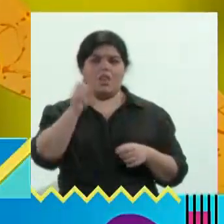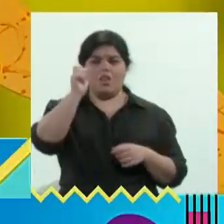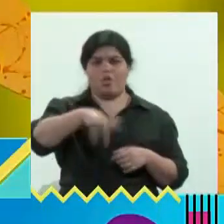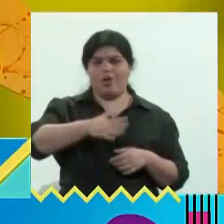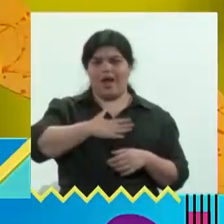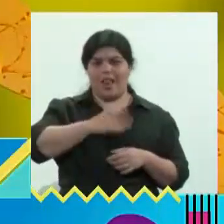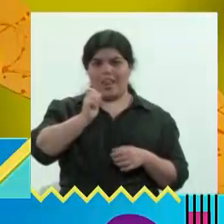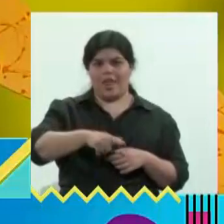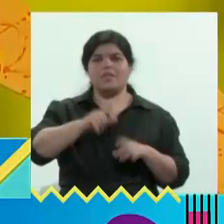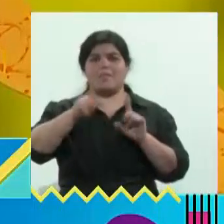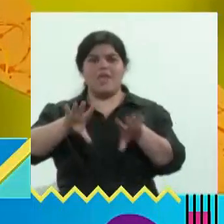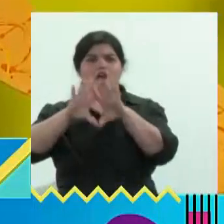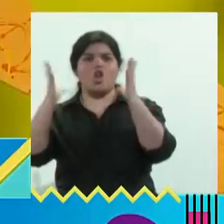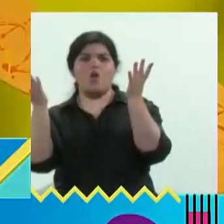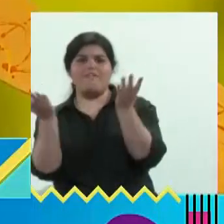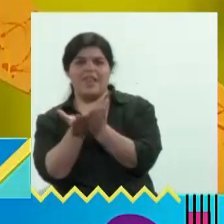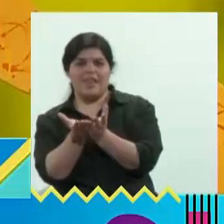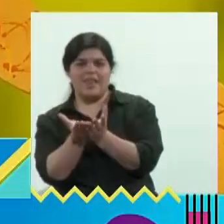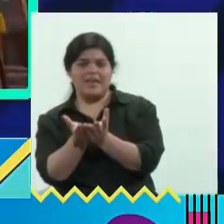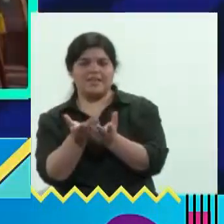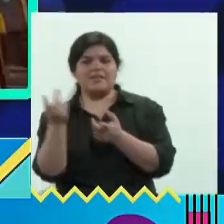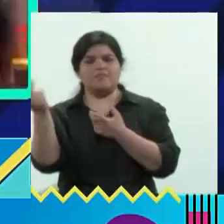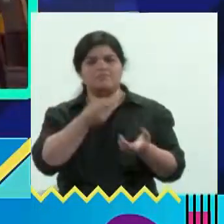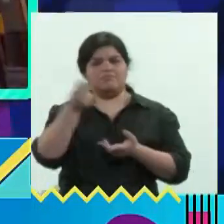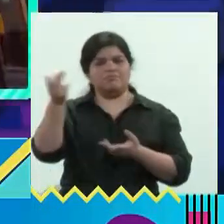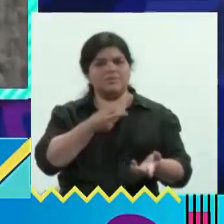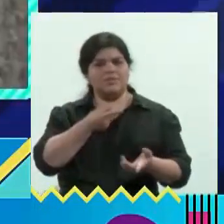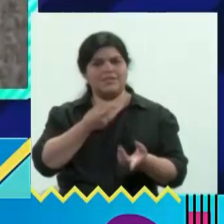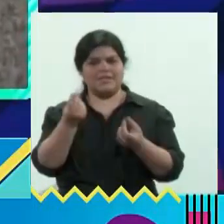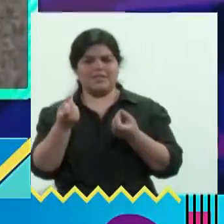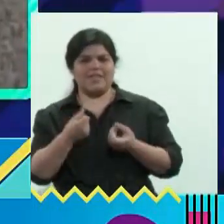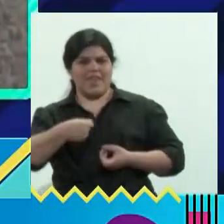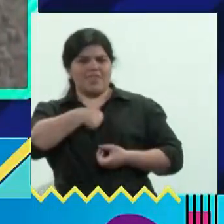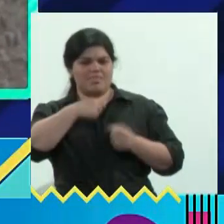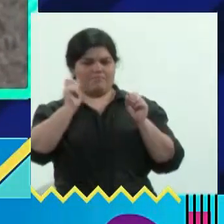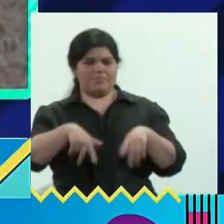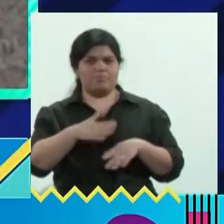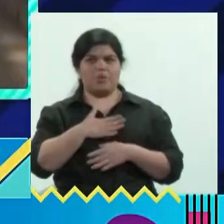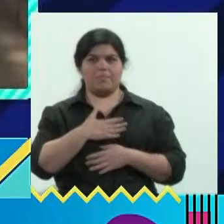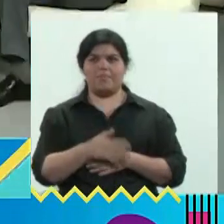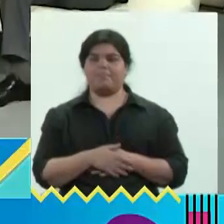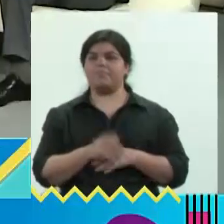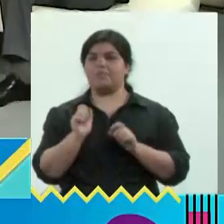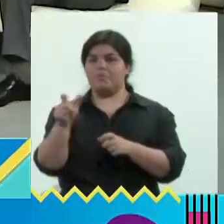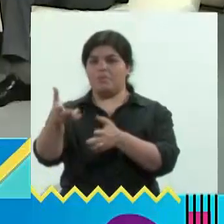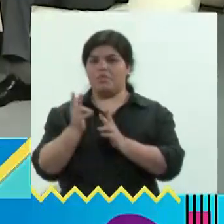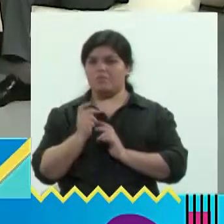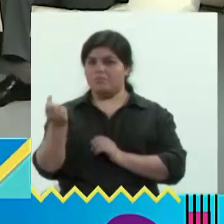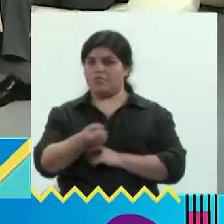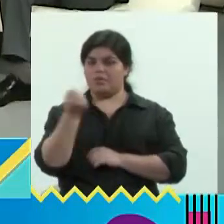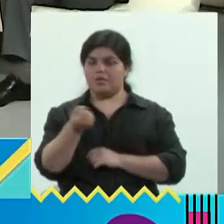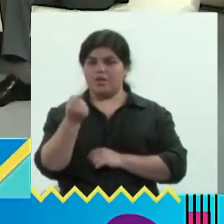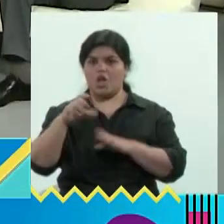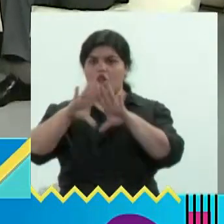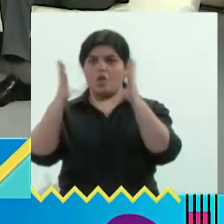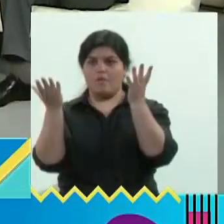¿no? Entonces necesitamos repensar la propia identidad, ¿no? Eso, José María, es muy importante, porque la